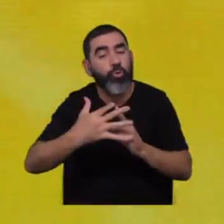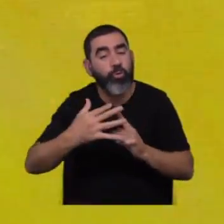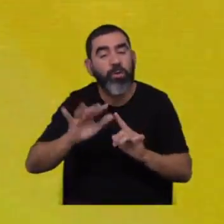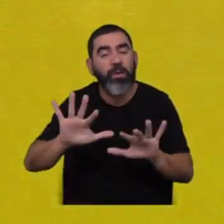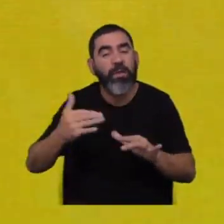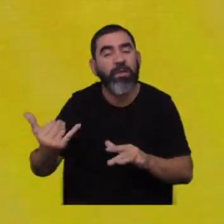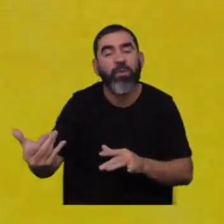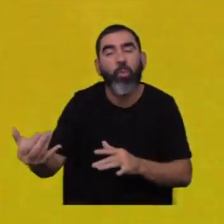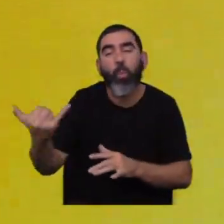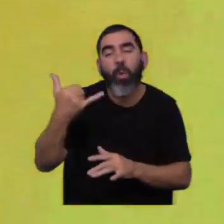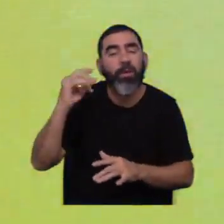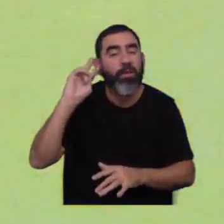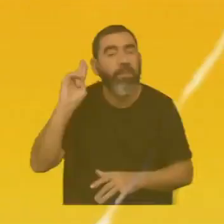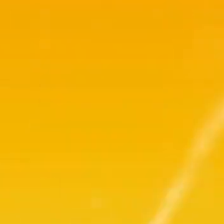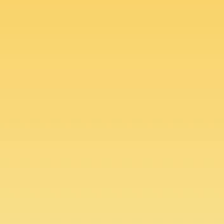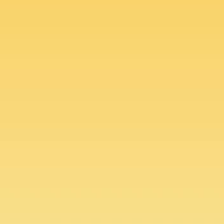cuentan.